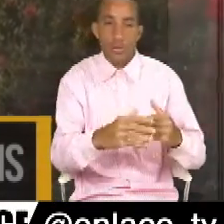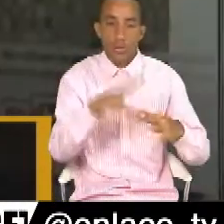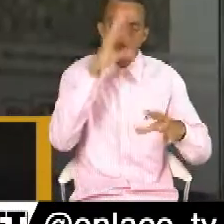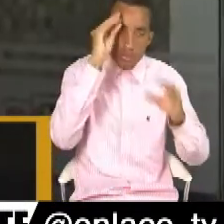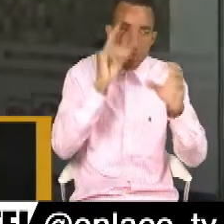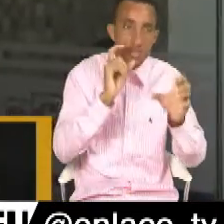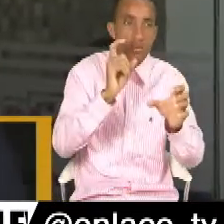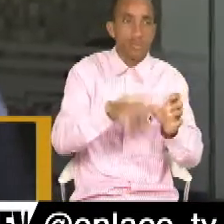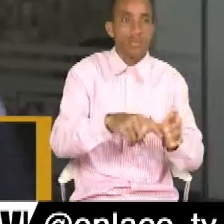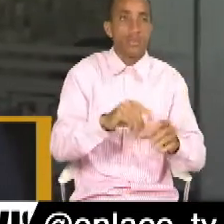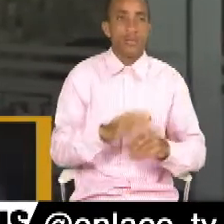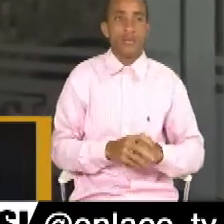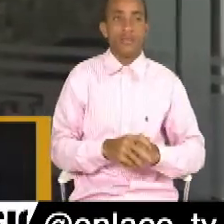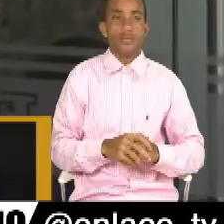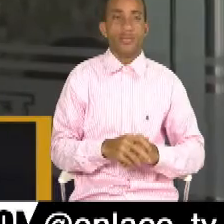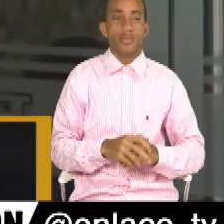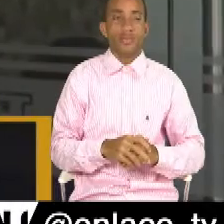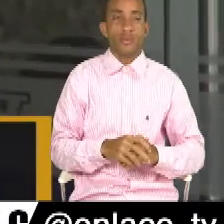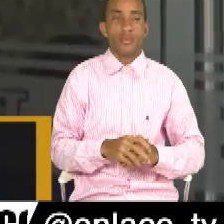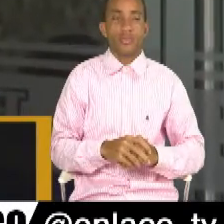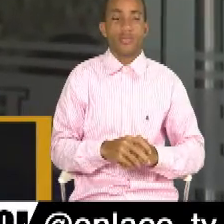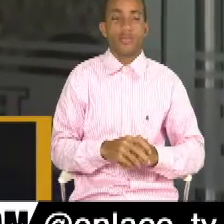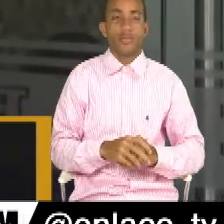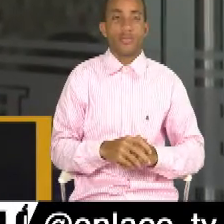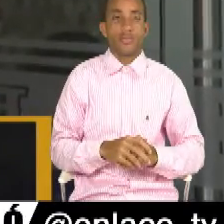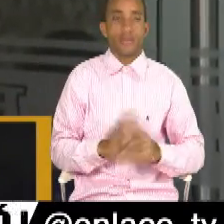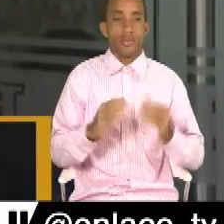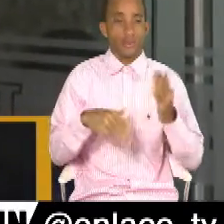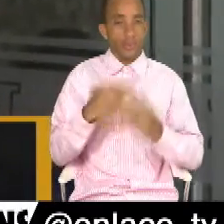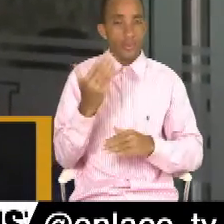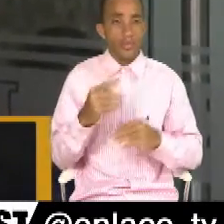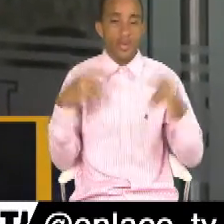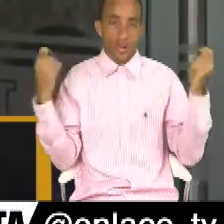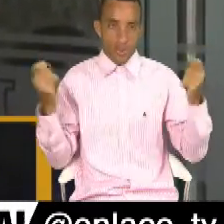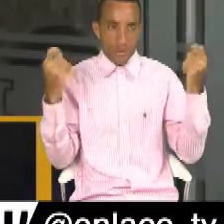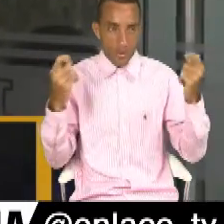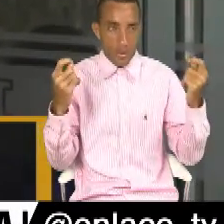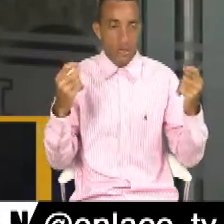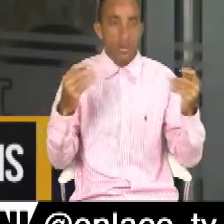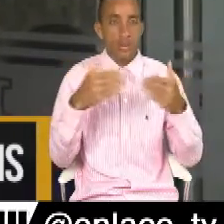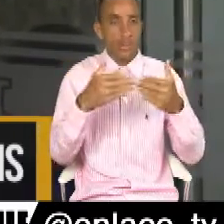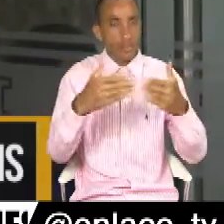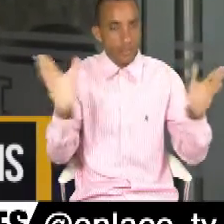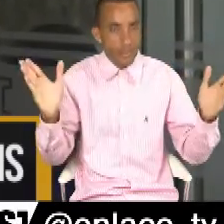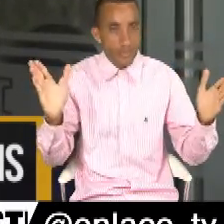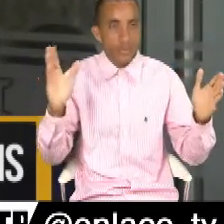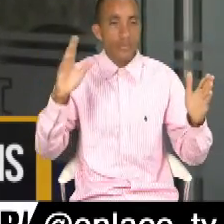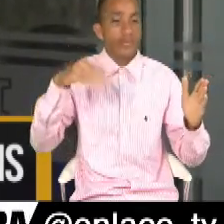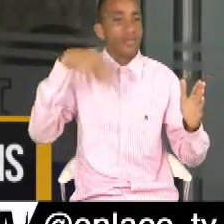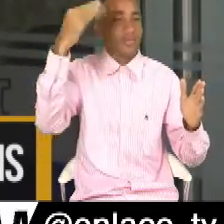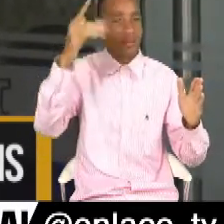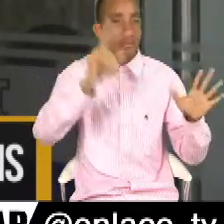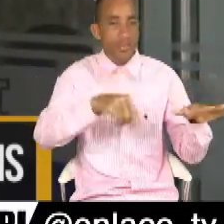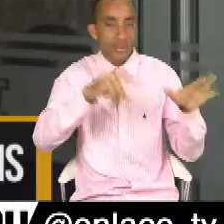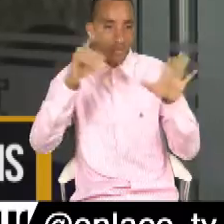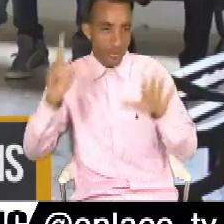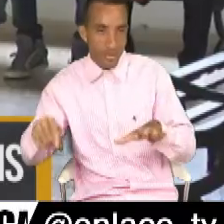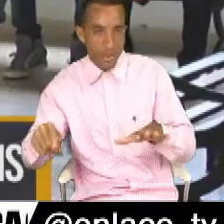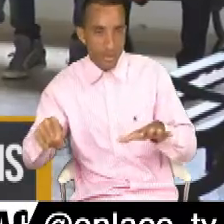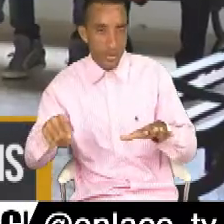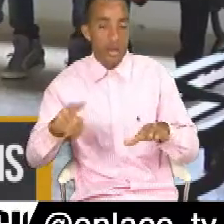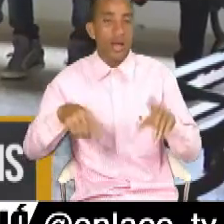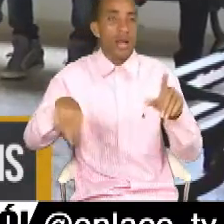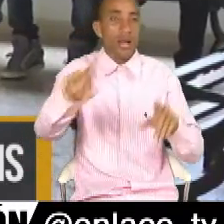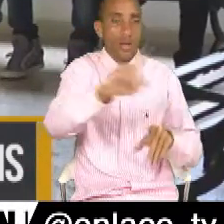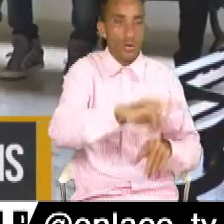introductorio. Sí, hemos avanzado bastante en esto, pues la oferta se va a abrir para el otro semestre porque se hace iniciando el año, pero también todos aquellos chicos